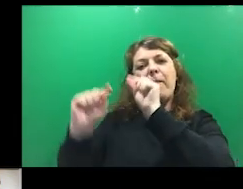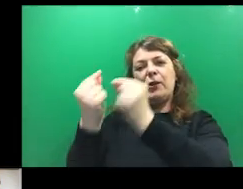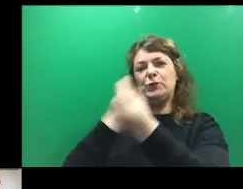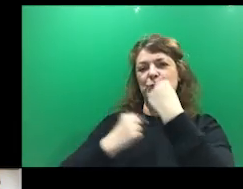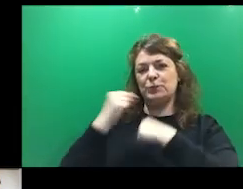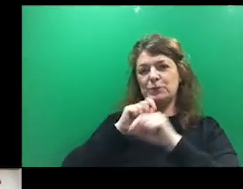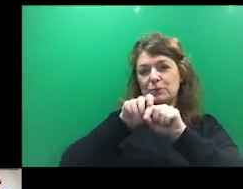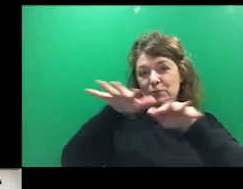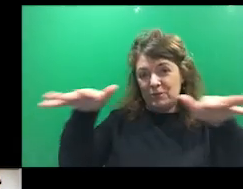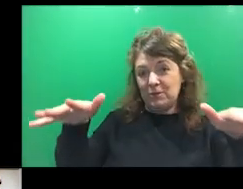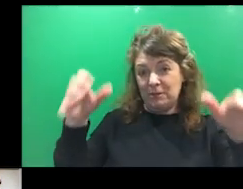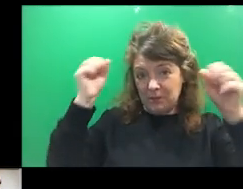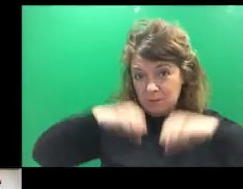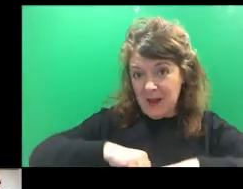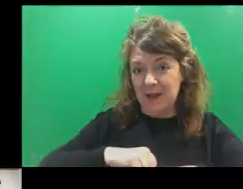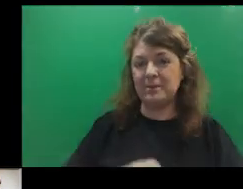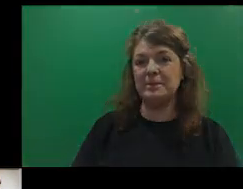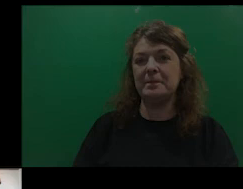este coronavirus.